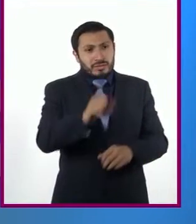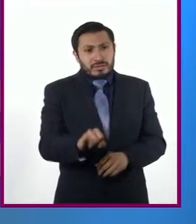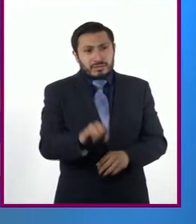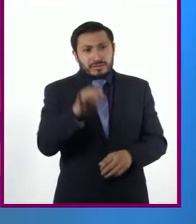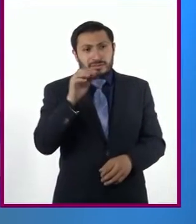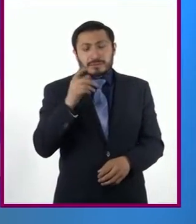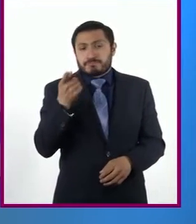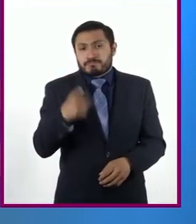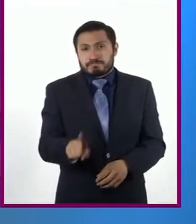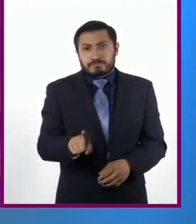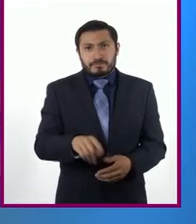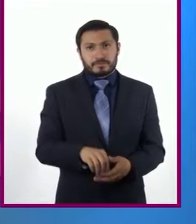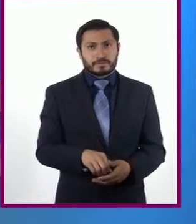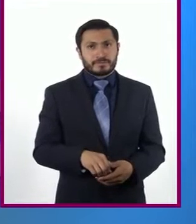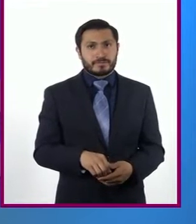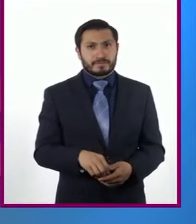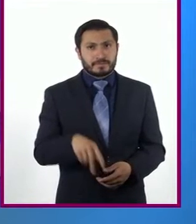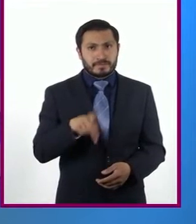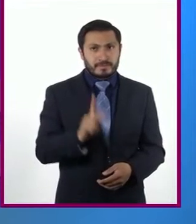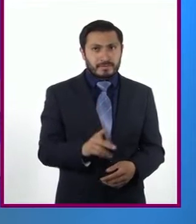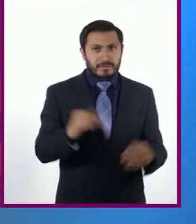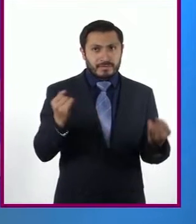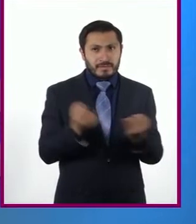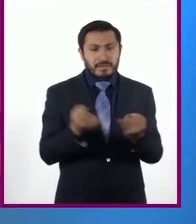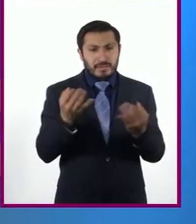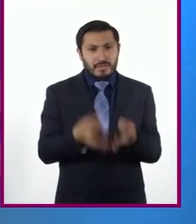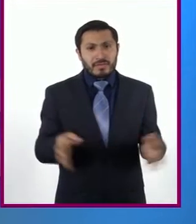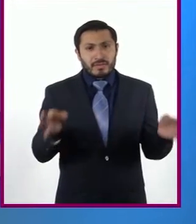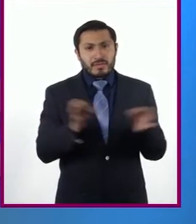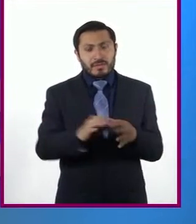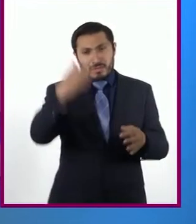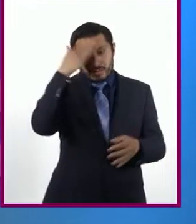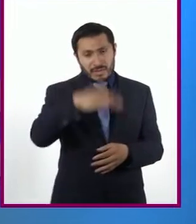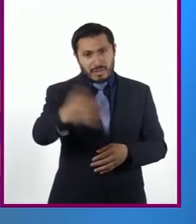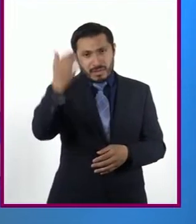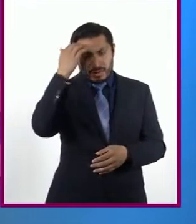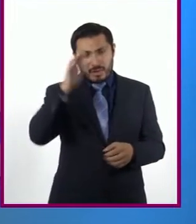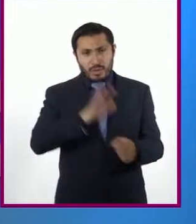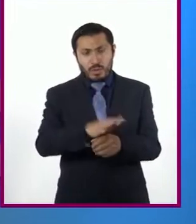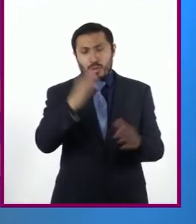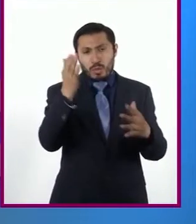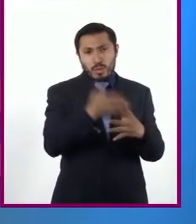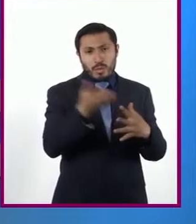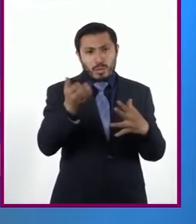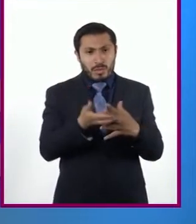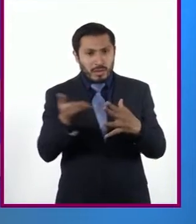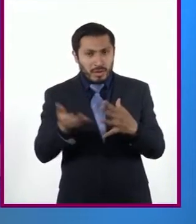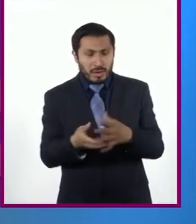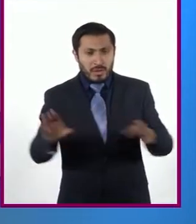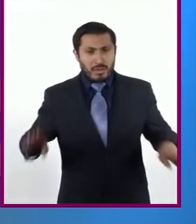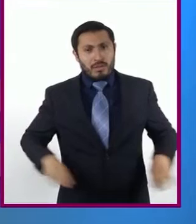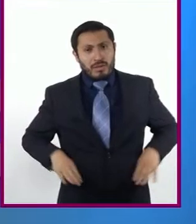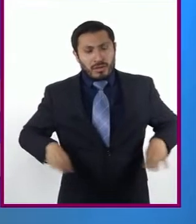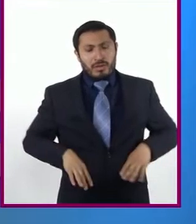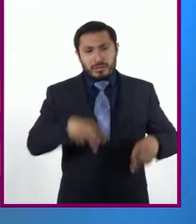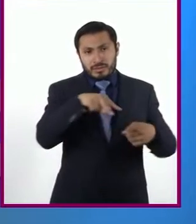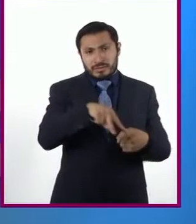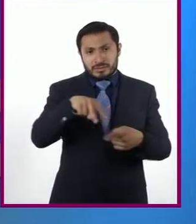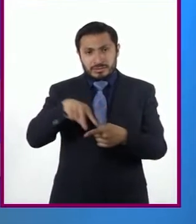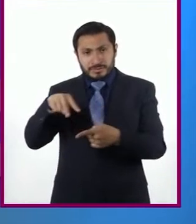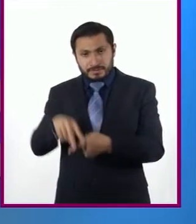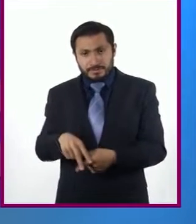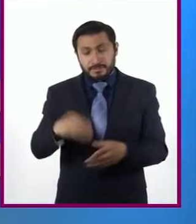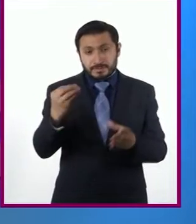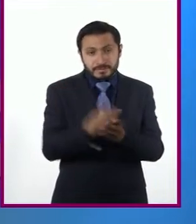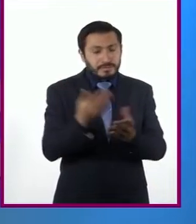las indicaciones. Pero también es importante saber y conocer la clasificación y características de estos triángulos. En